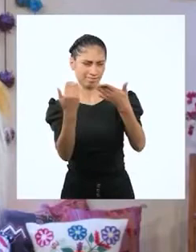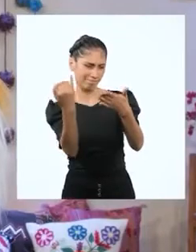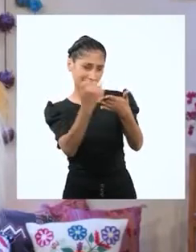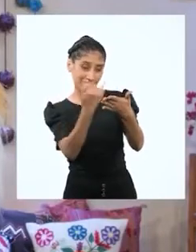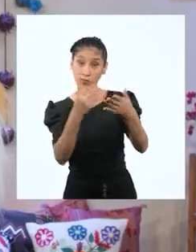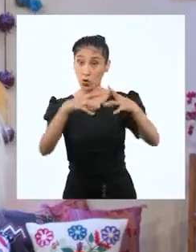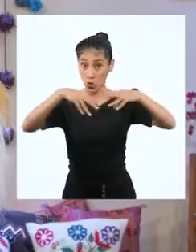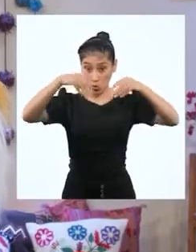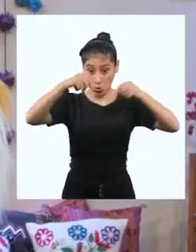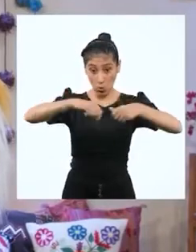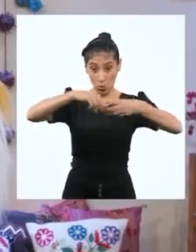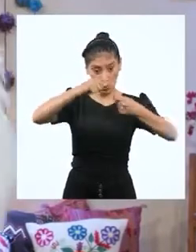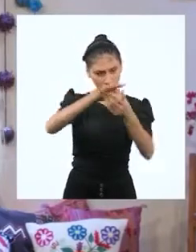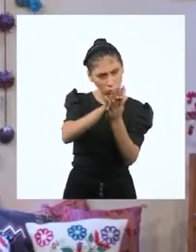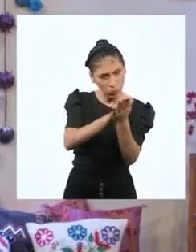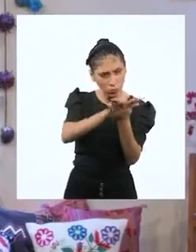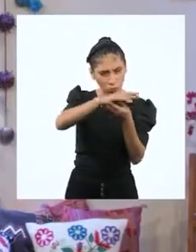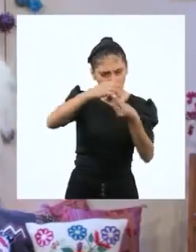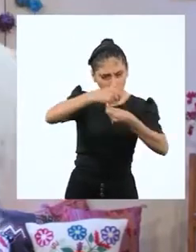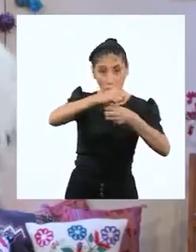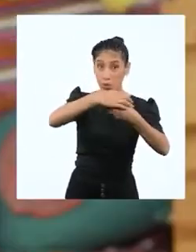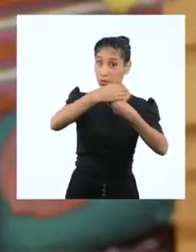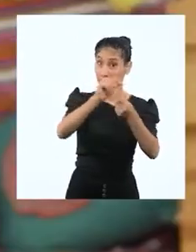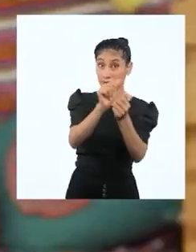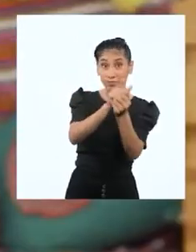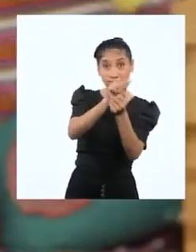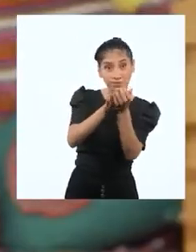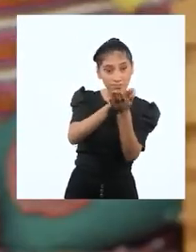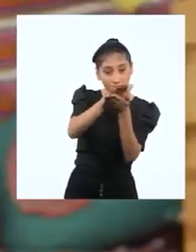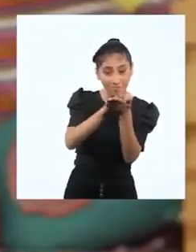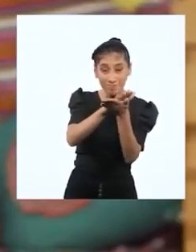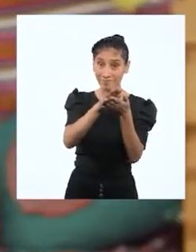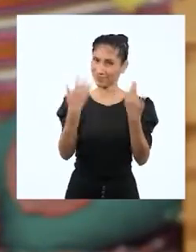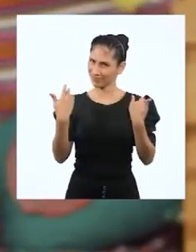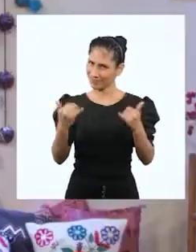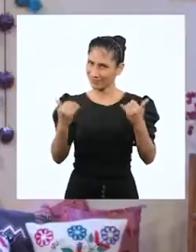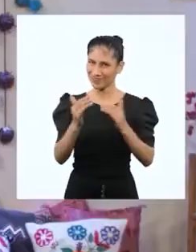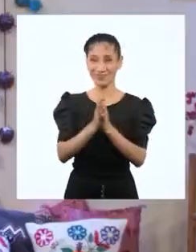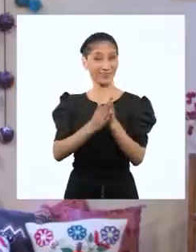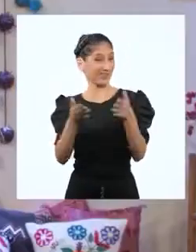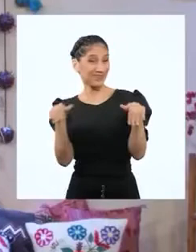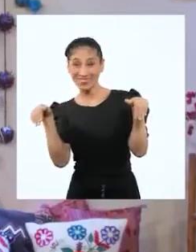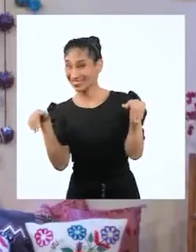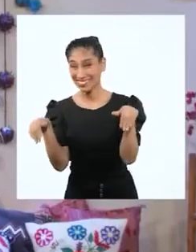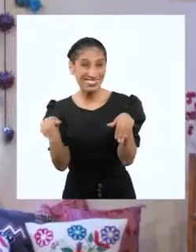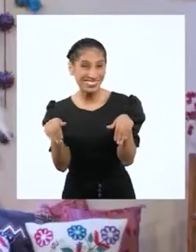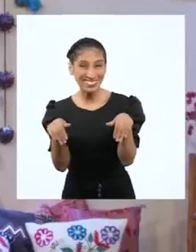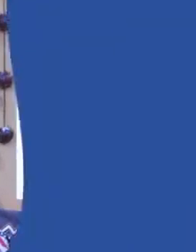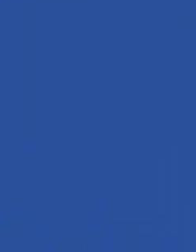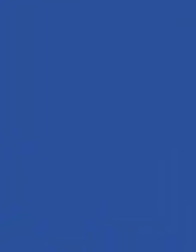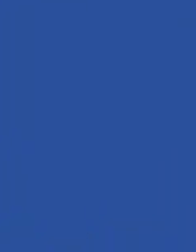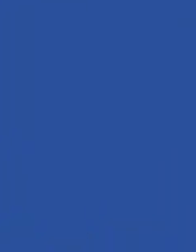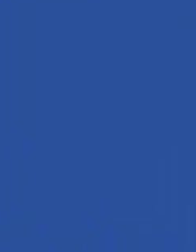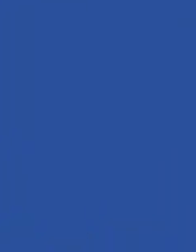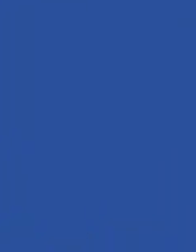pueden moldear con plastilina, arcilla o una masita de harina con sal. ¡Diviértanse!